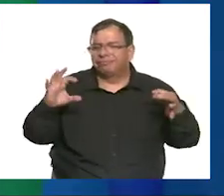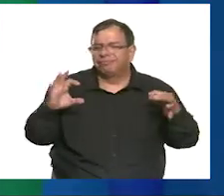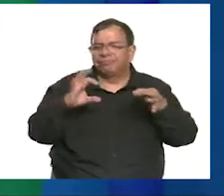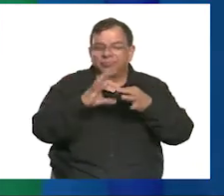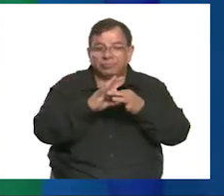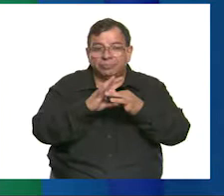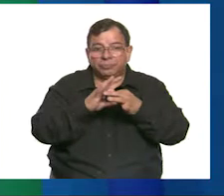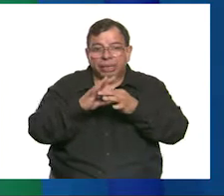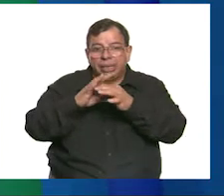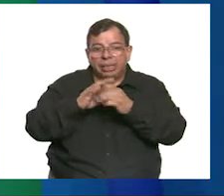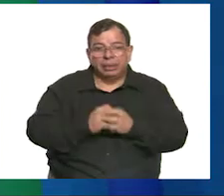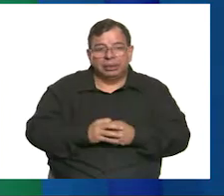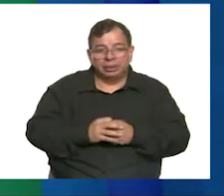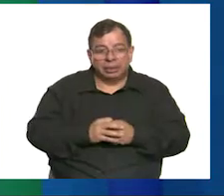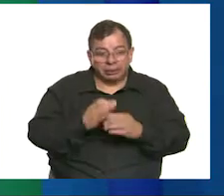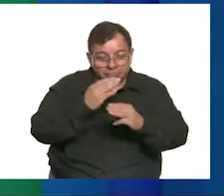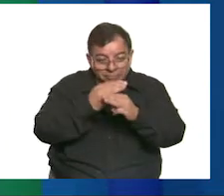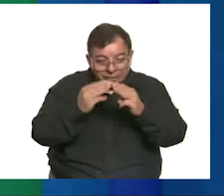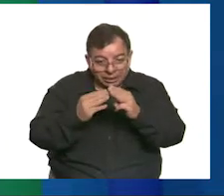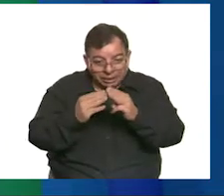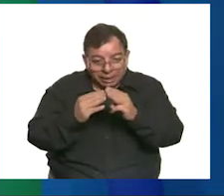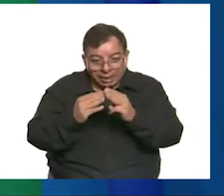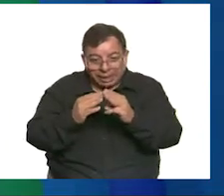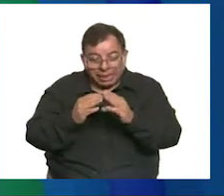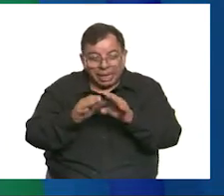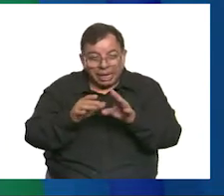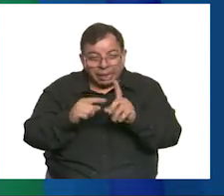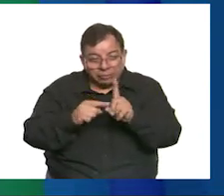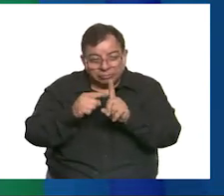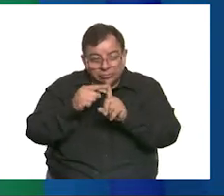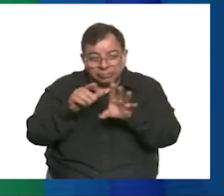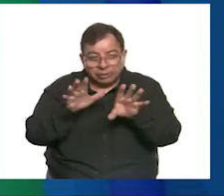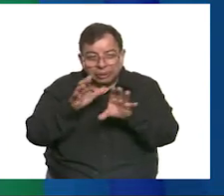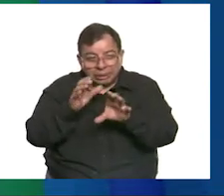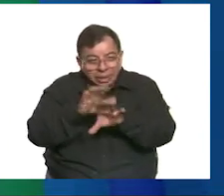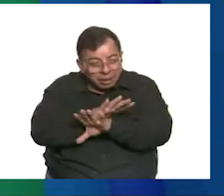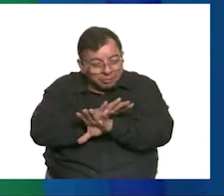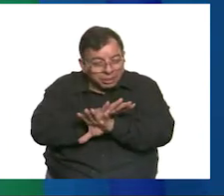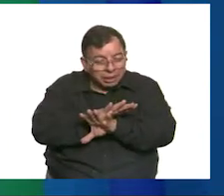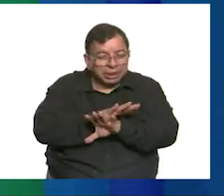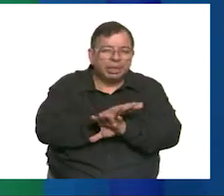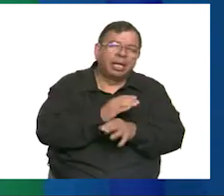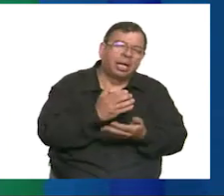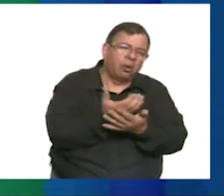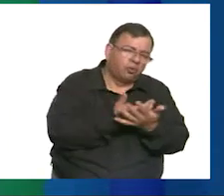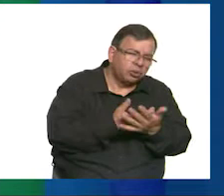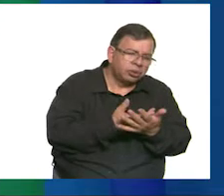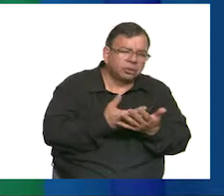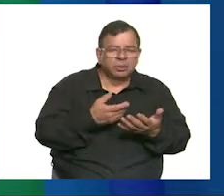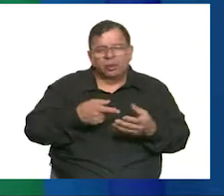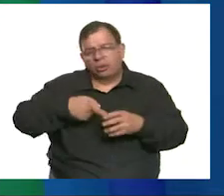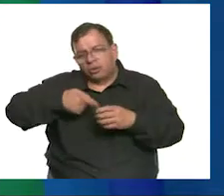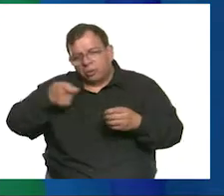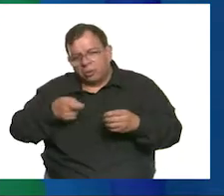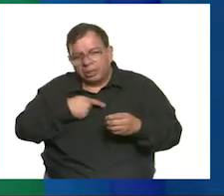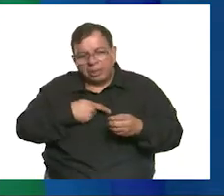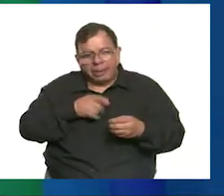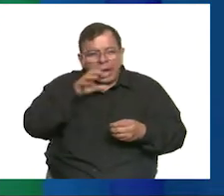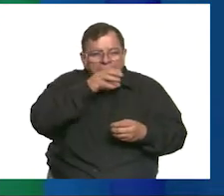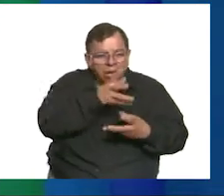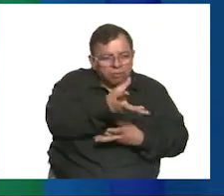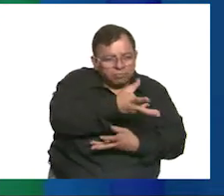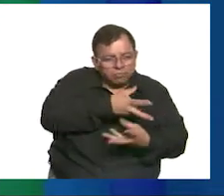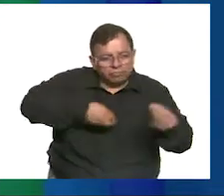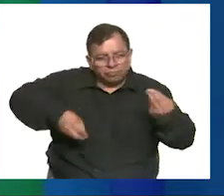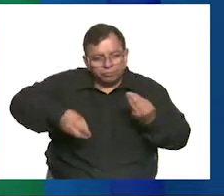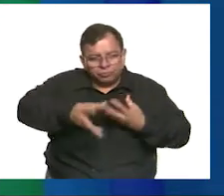que la temperatura de un cuerpo cambie, la cuchara o la sopa, en nuestro caso, debe haber una transferencia de calor